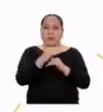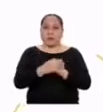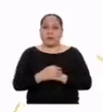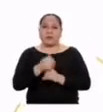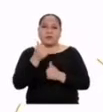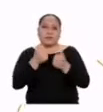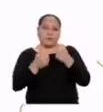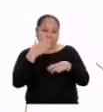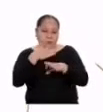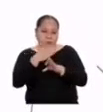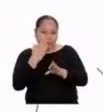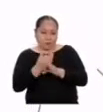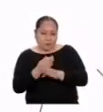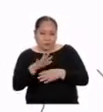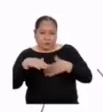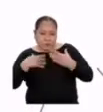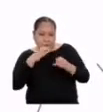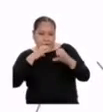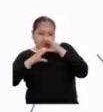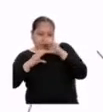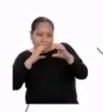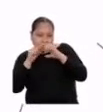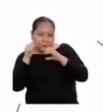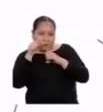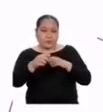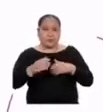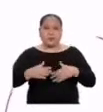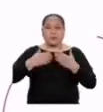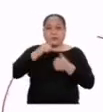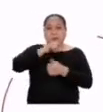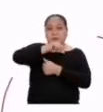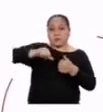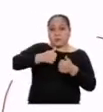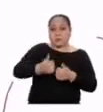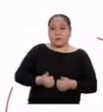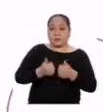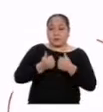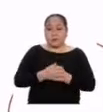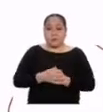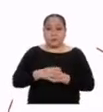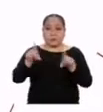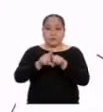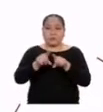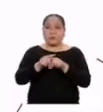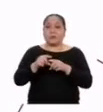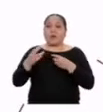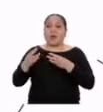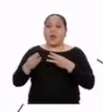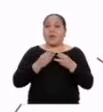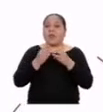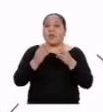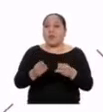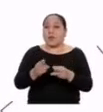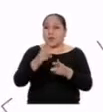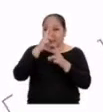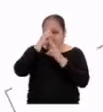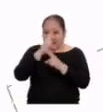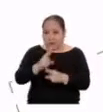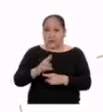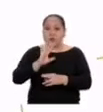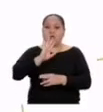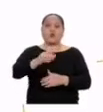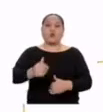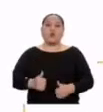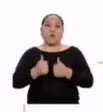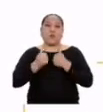las estrategias para comunicarse y convivir, así como de los mecanismos de respeto a su